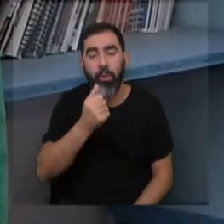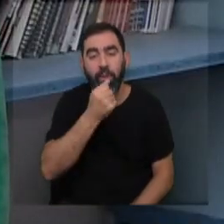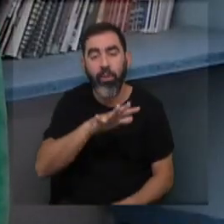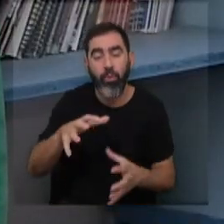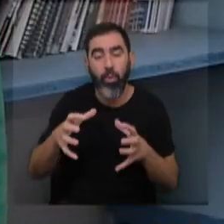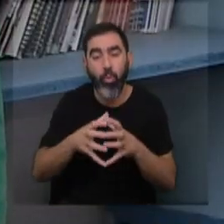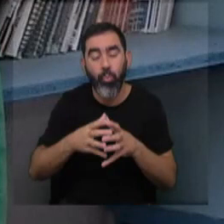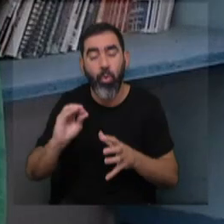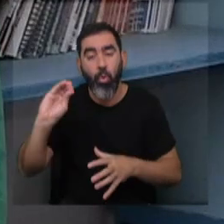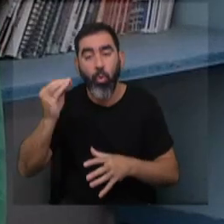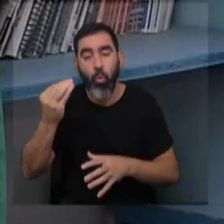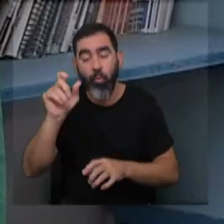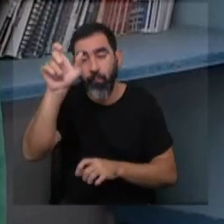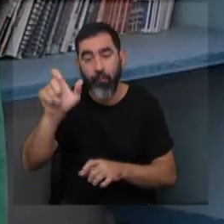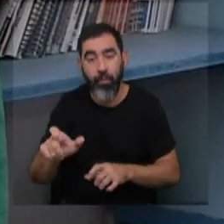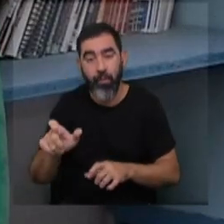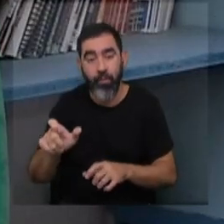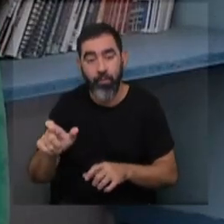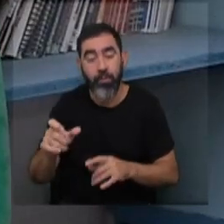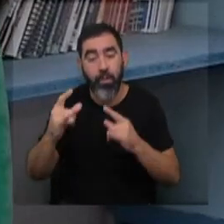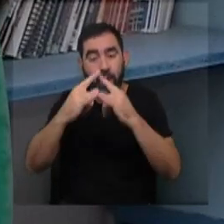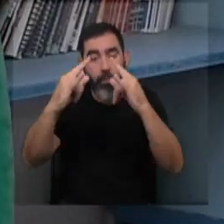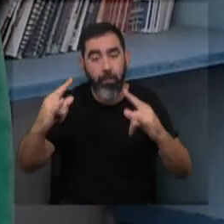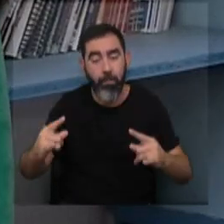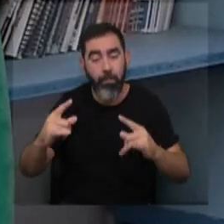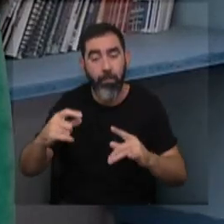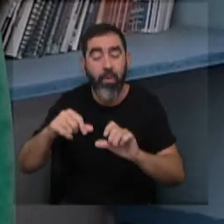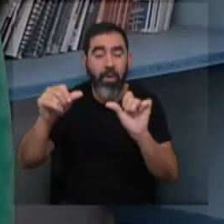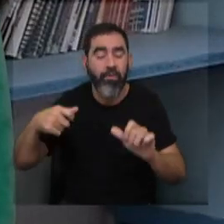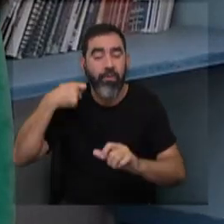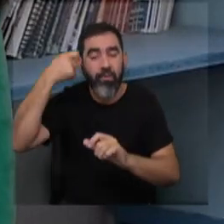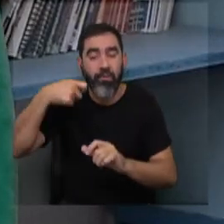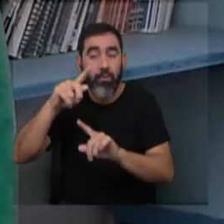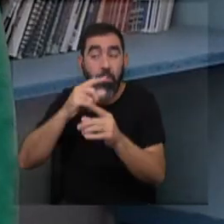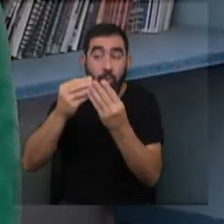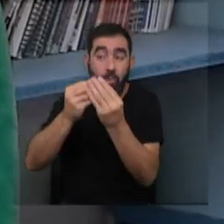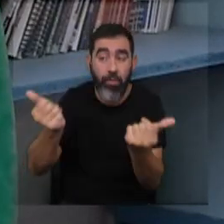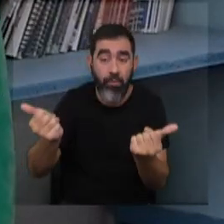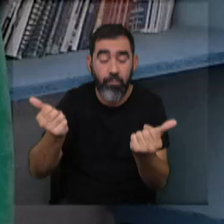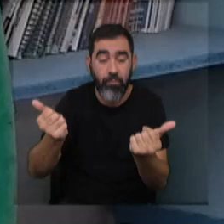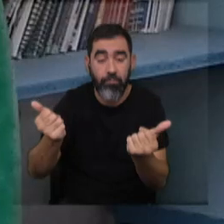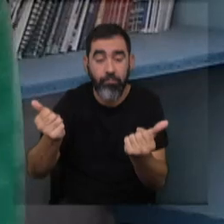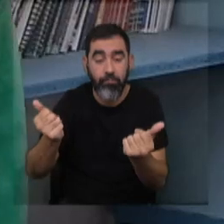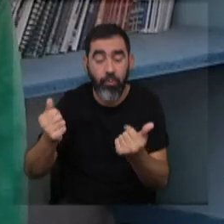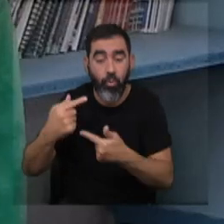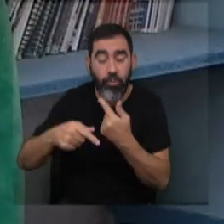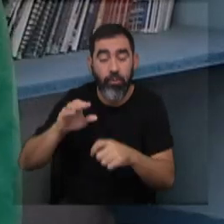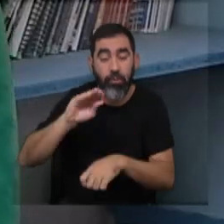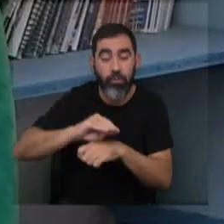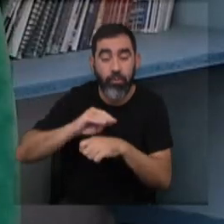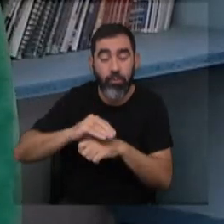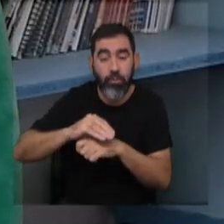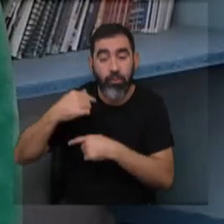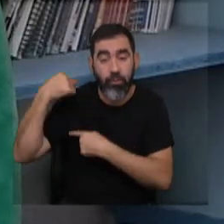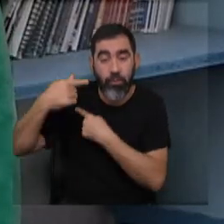de jóvenes cineastas de los campamentos de refugiados que hacen cine como una forma de no desaparecer y mantener viva su cultura y sus